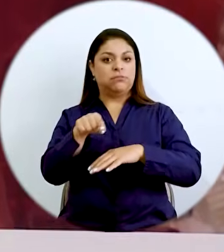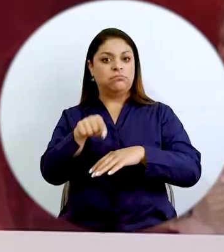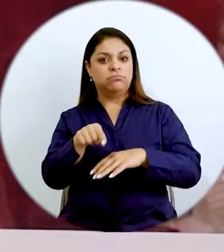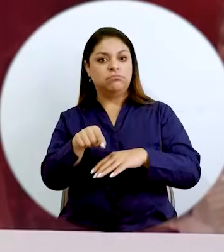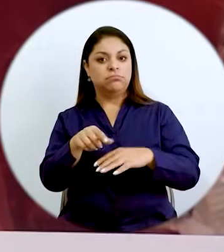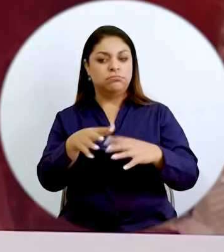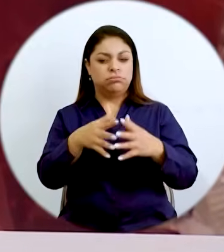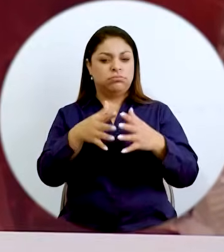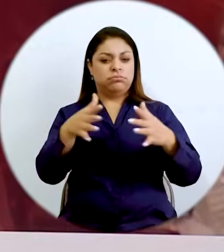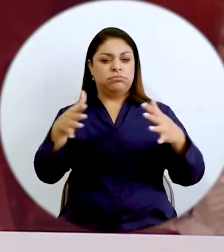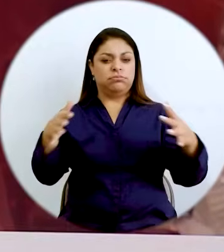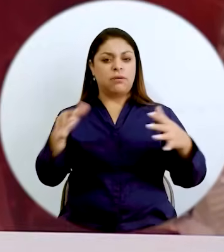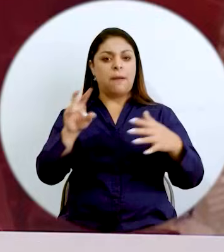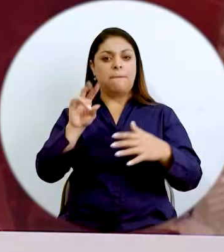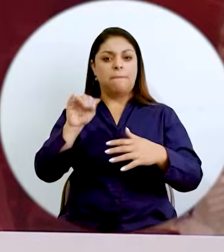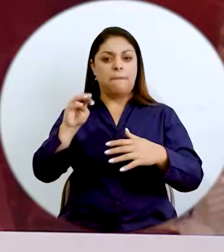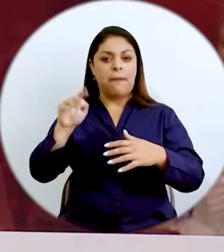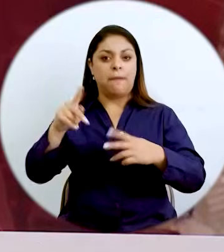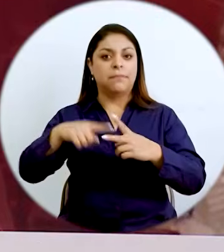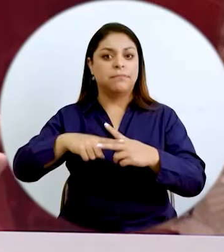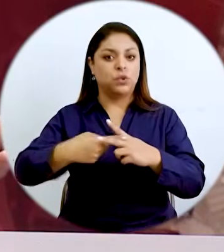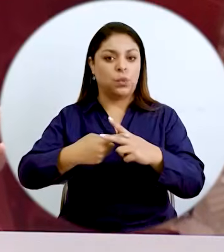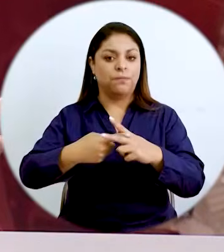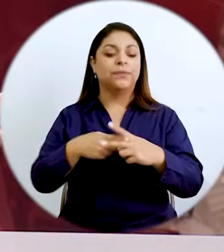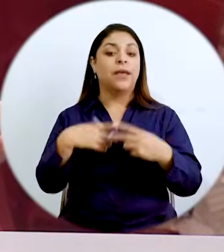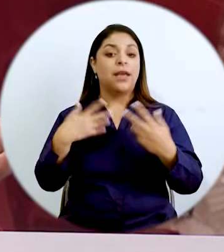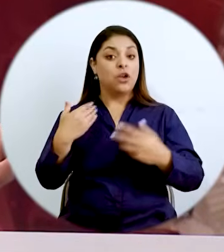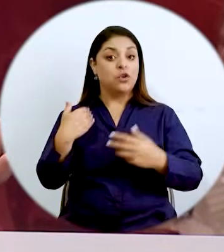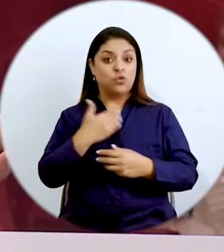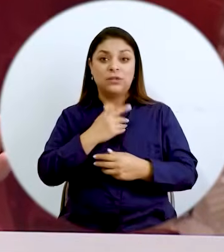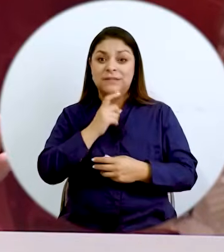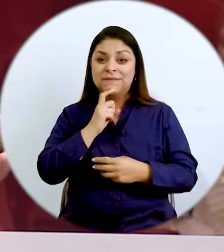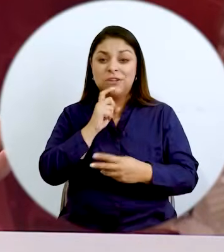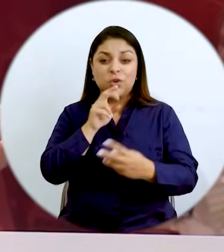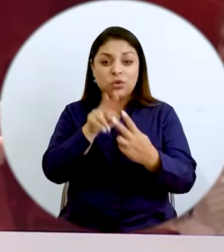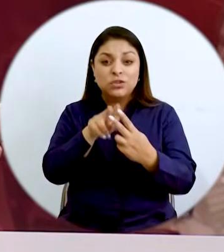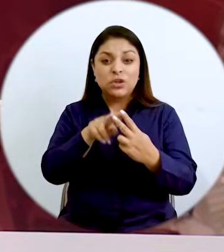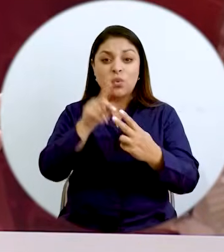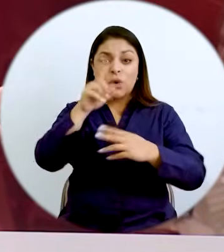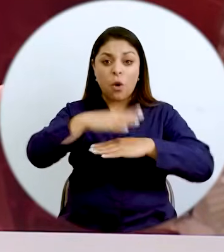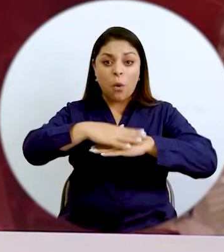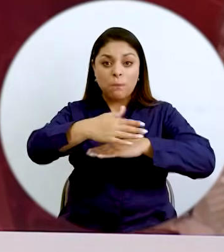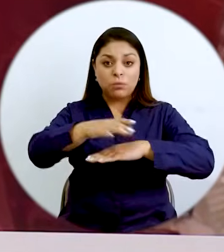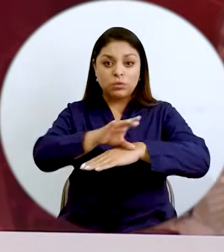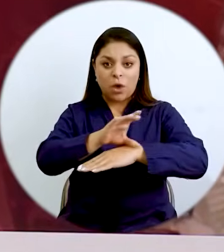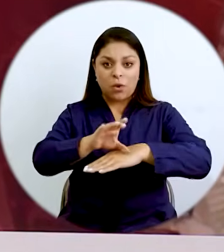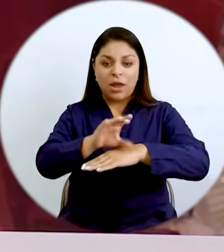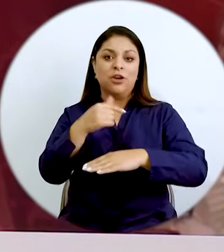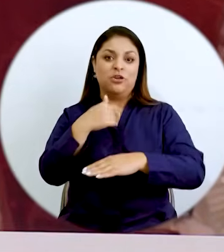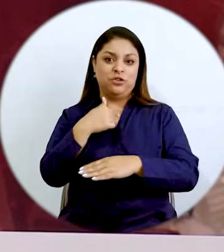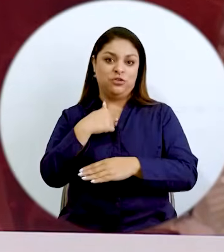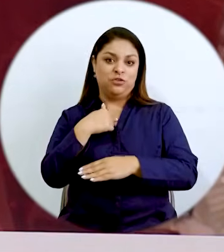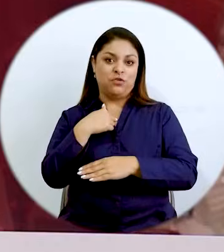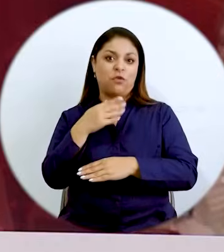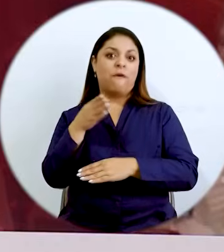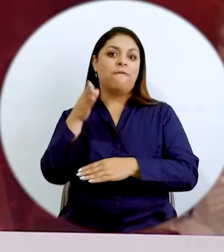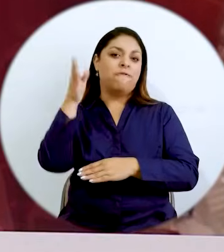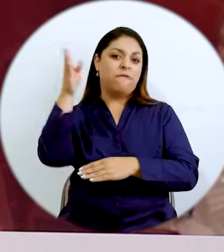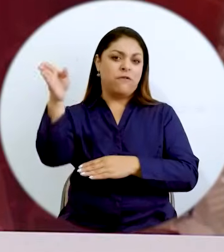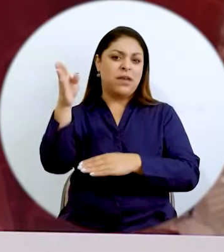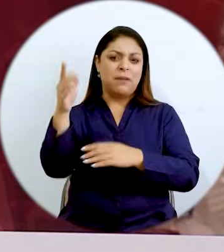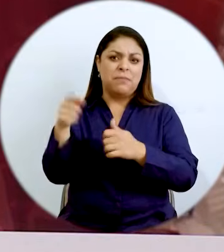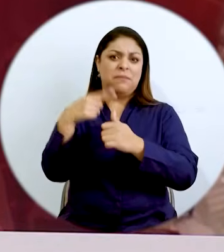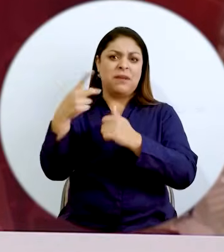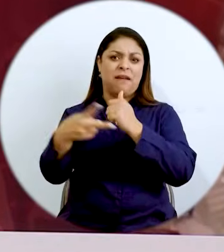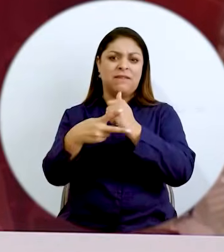eso. Lo más difícil fue al inicio, pues nadie de nosotros conocía una computadora. Yo llegué a conocer una computadora cuando fui a hacer mi especialidad en